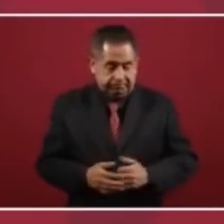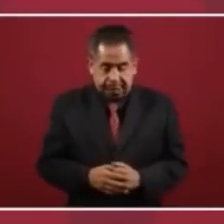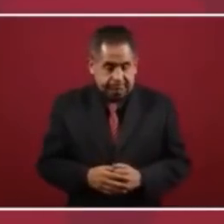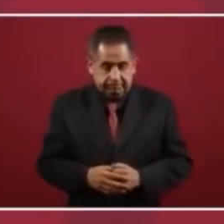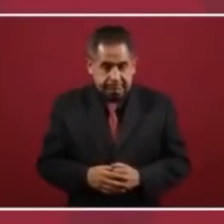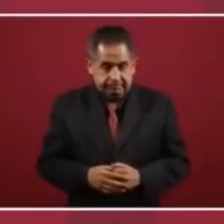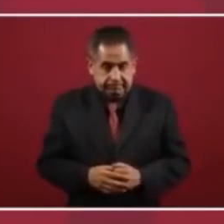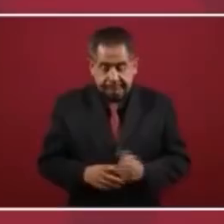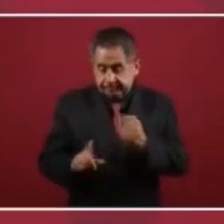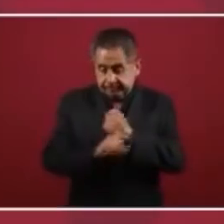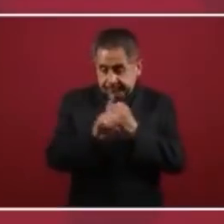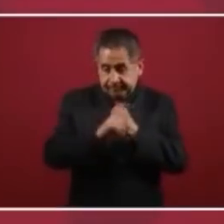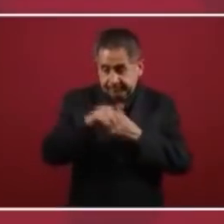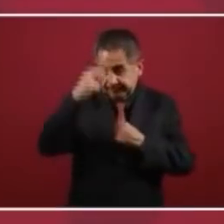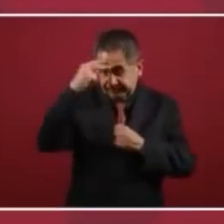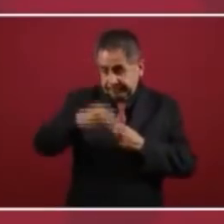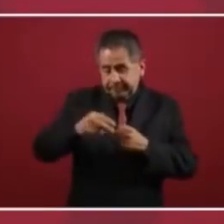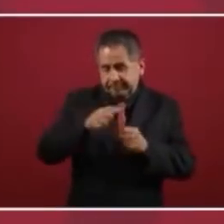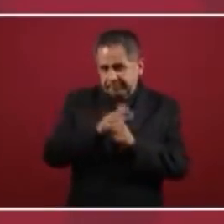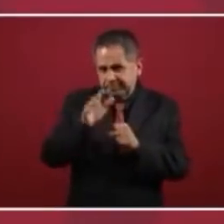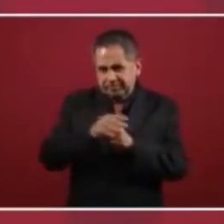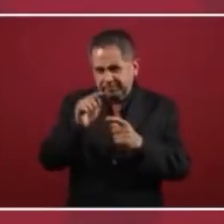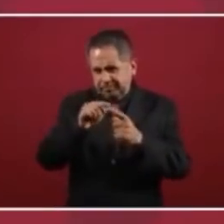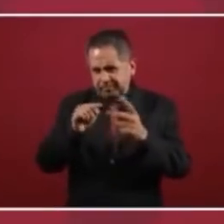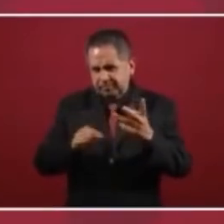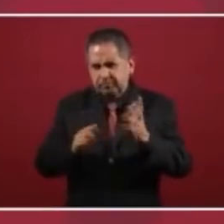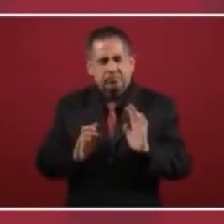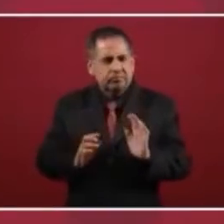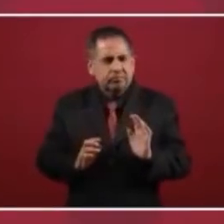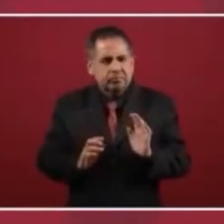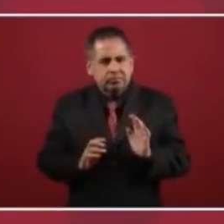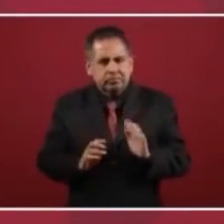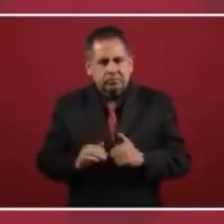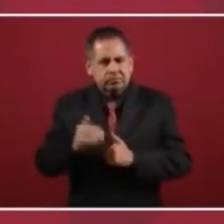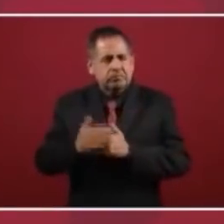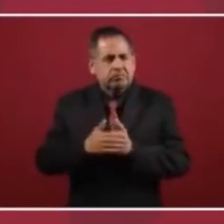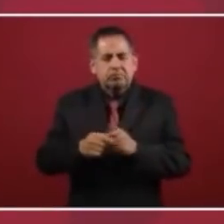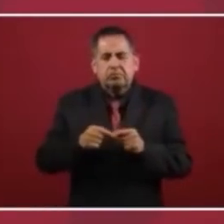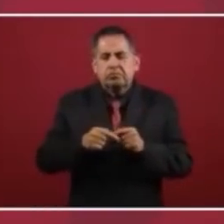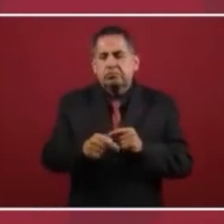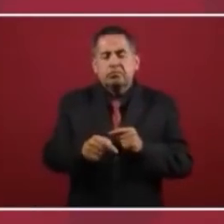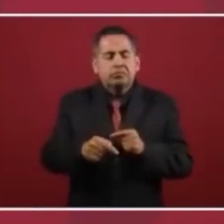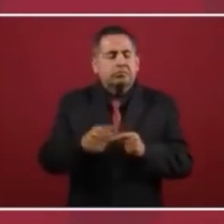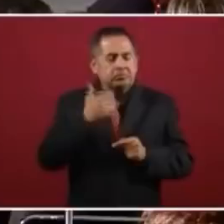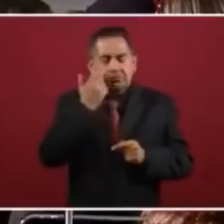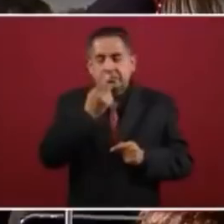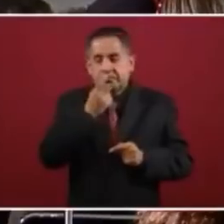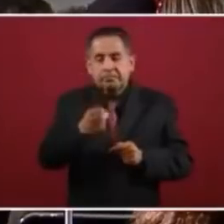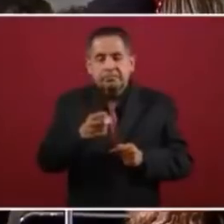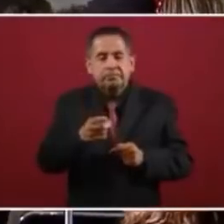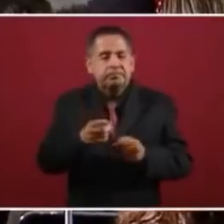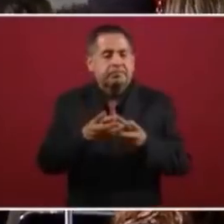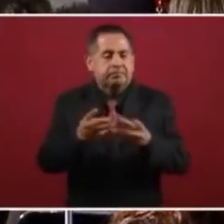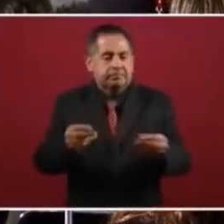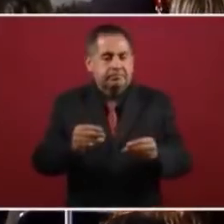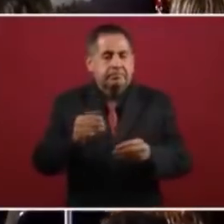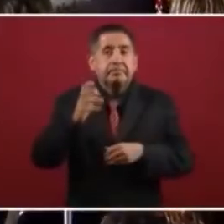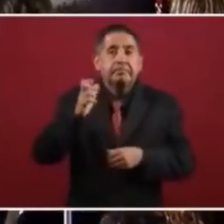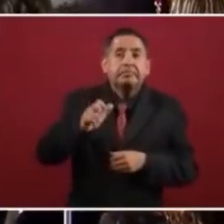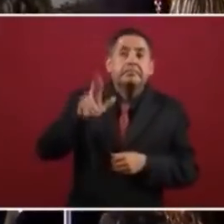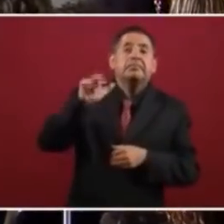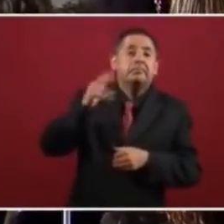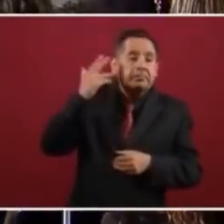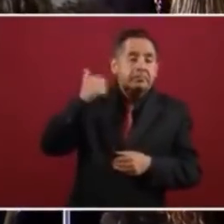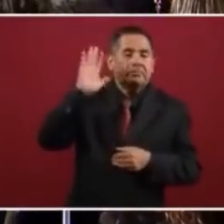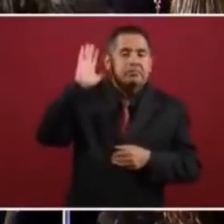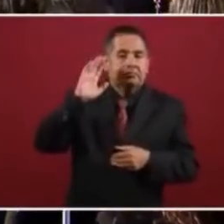de México? Y muy pronto quiero decir, ¿cuál era el principal problema de México?